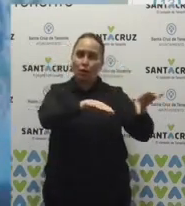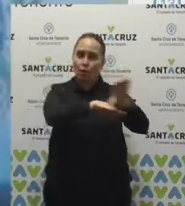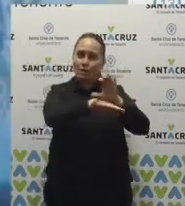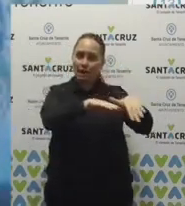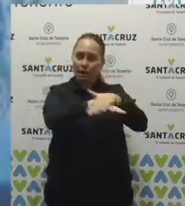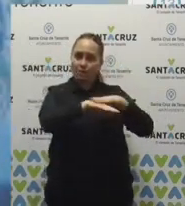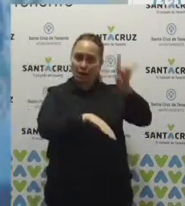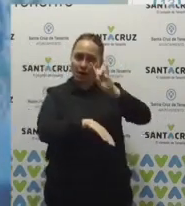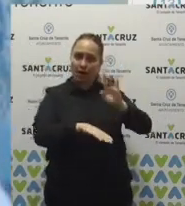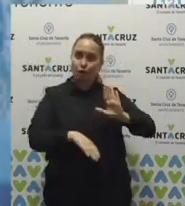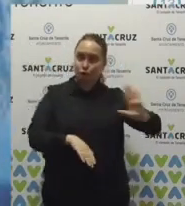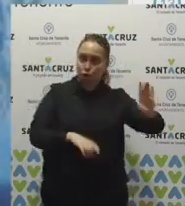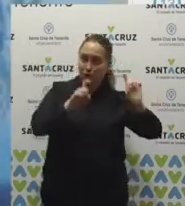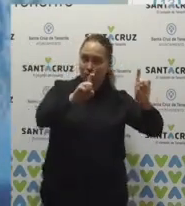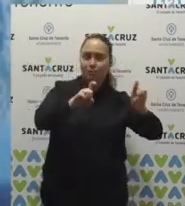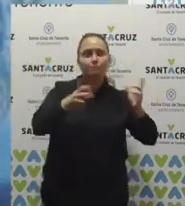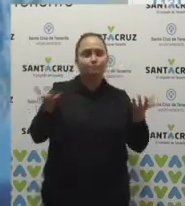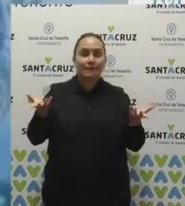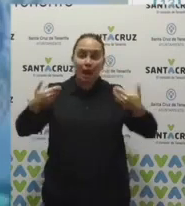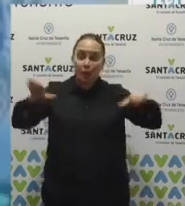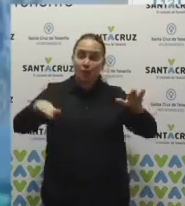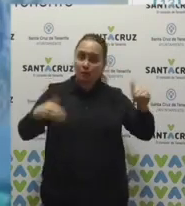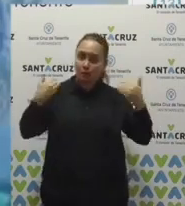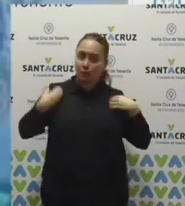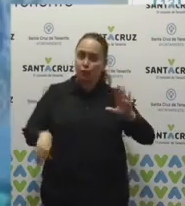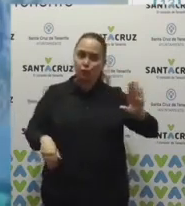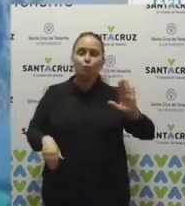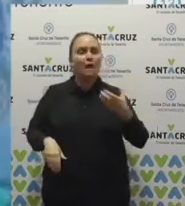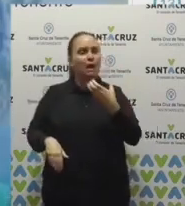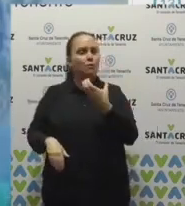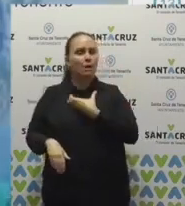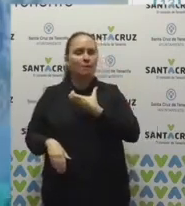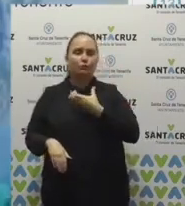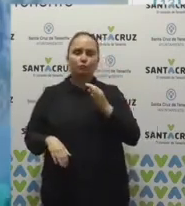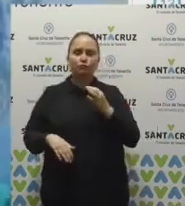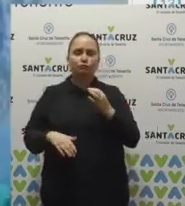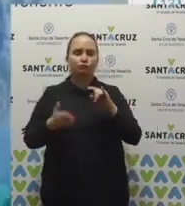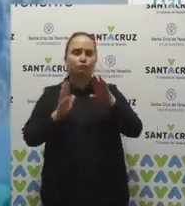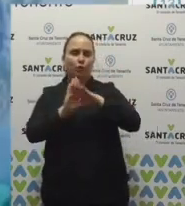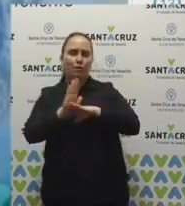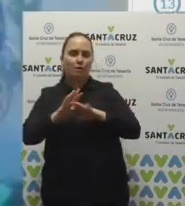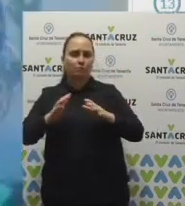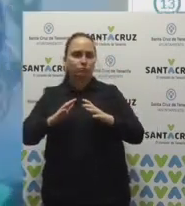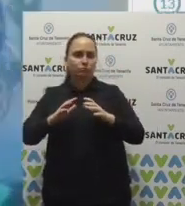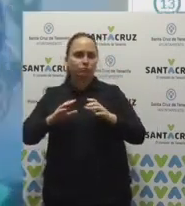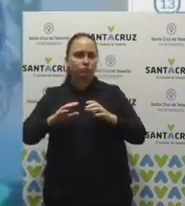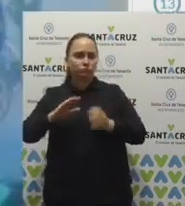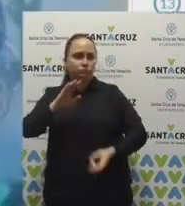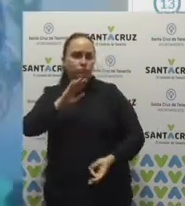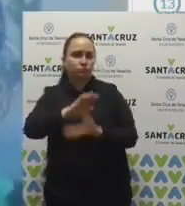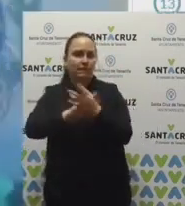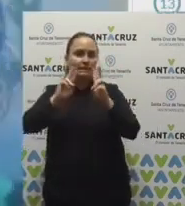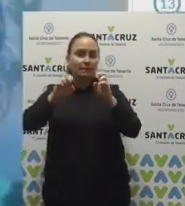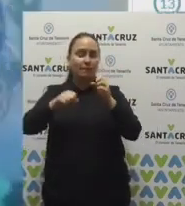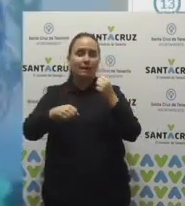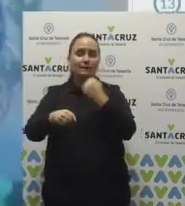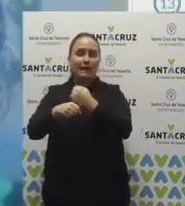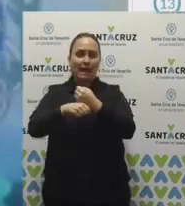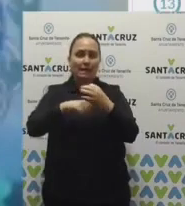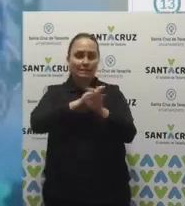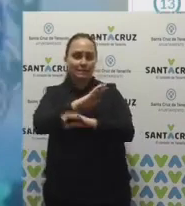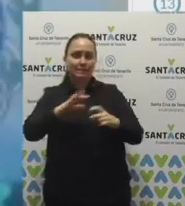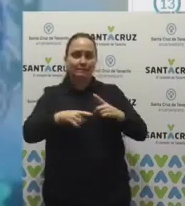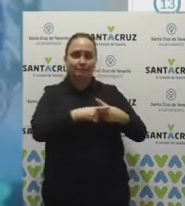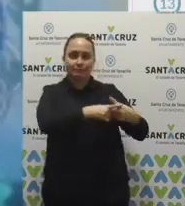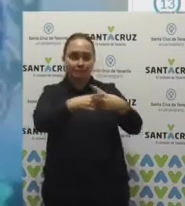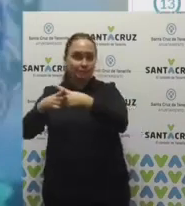desde el ayuntamiento con fusibles en marcha el programa que hemos denominado un parto de tareas pues con el fin de poder hacer llegar a